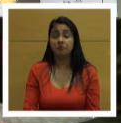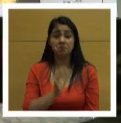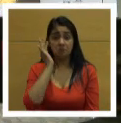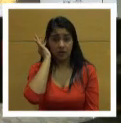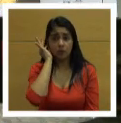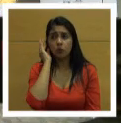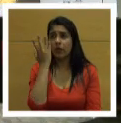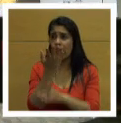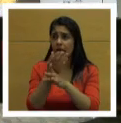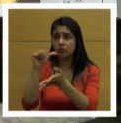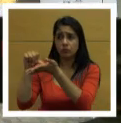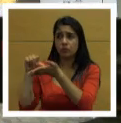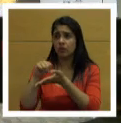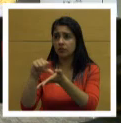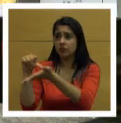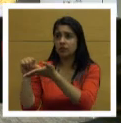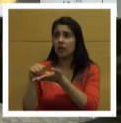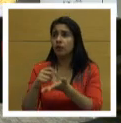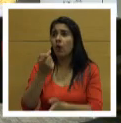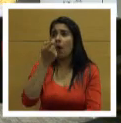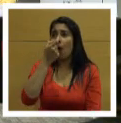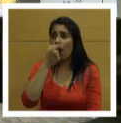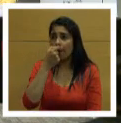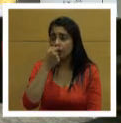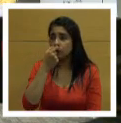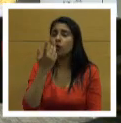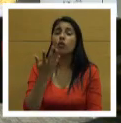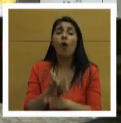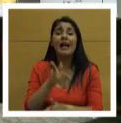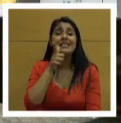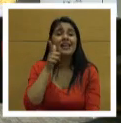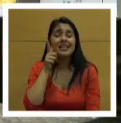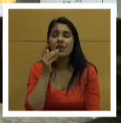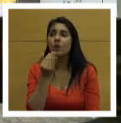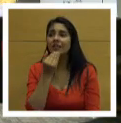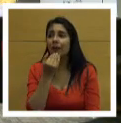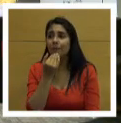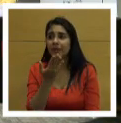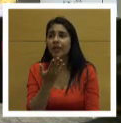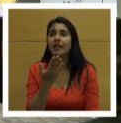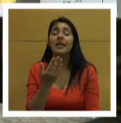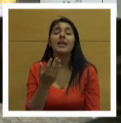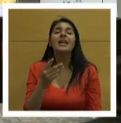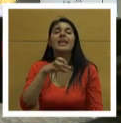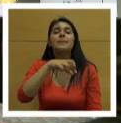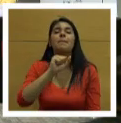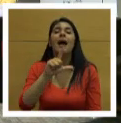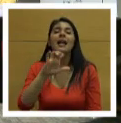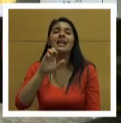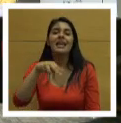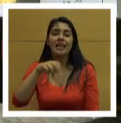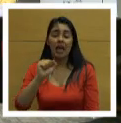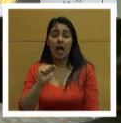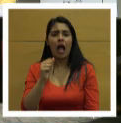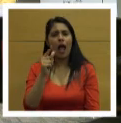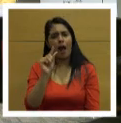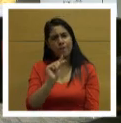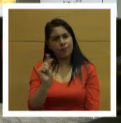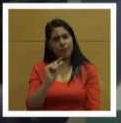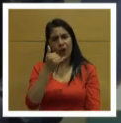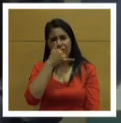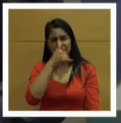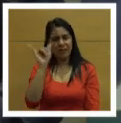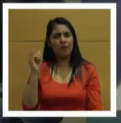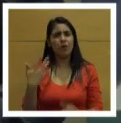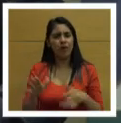bastantes centros, el centro de la mujer de Puerto Montt, de Osorno, tenemos el de Llanquihue también y el de Palena, que el de Palena fue inaugurado hace